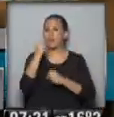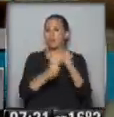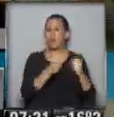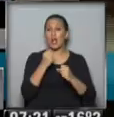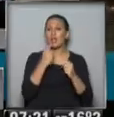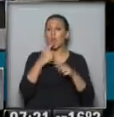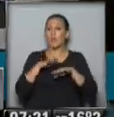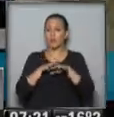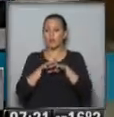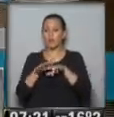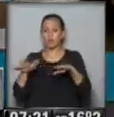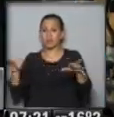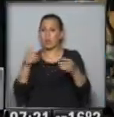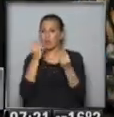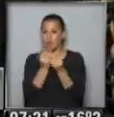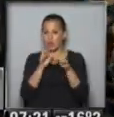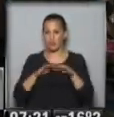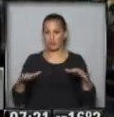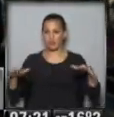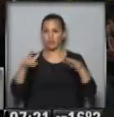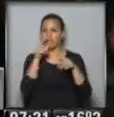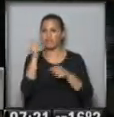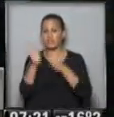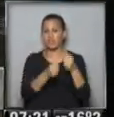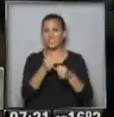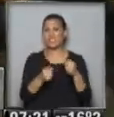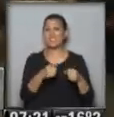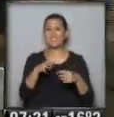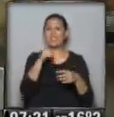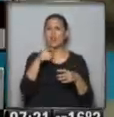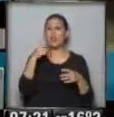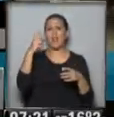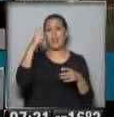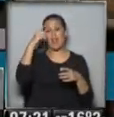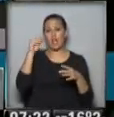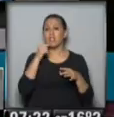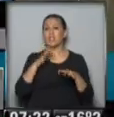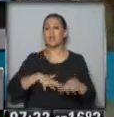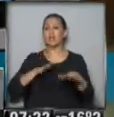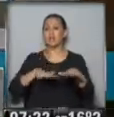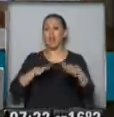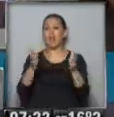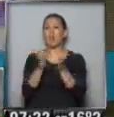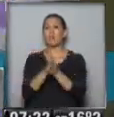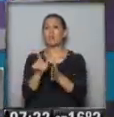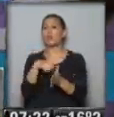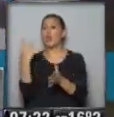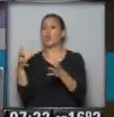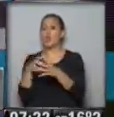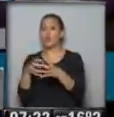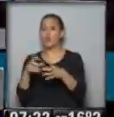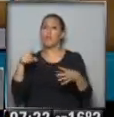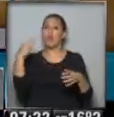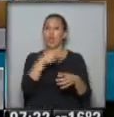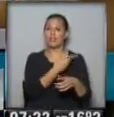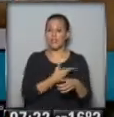a dispersarse. Arribaron cerca de las 10 de la noche al Congreso luego de participar de la concentración junto a dirigentes opositores en Plaza